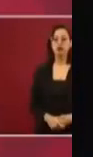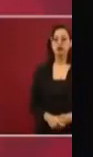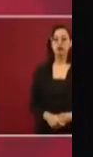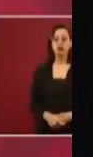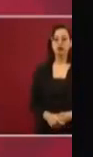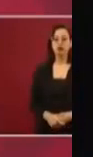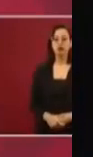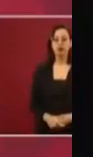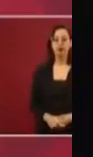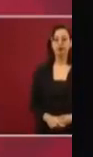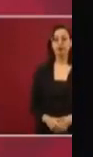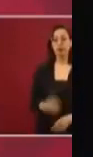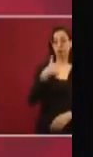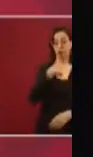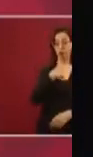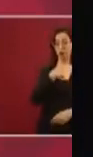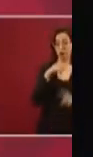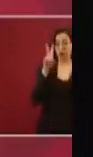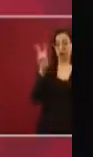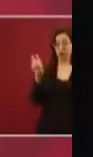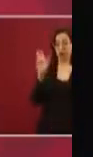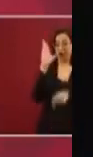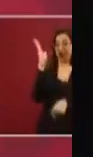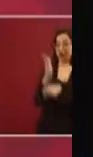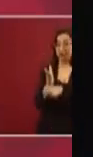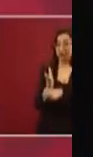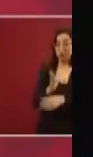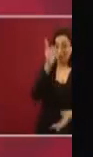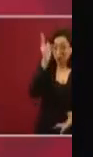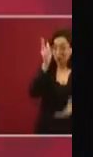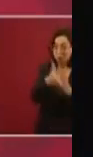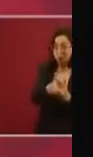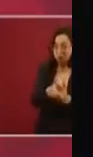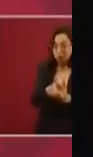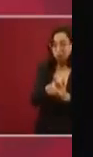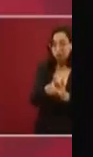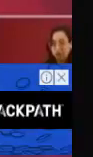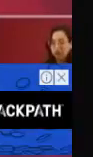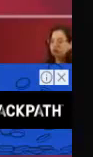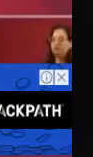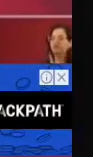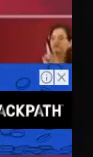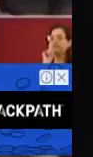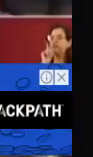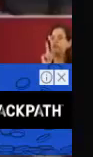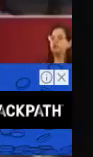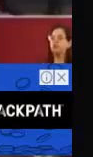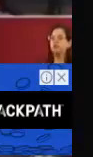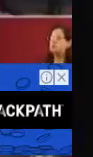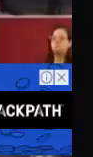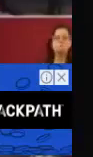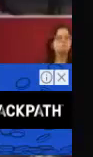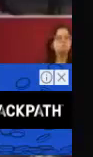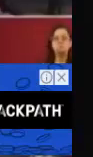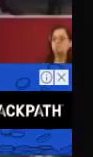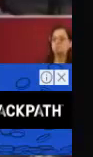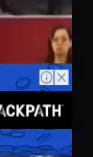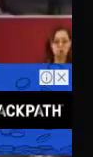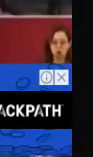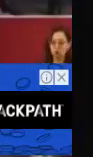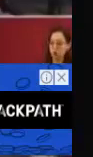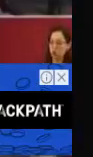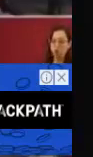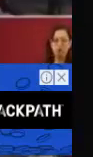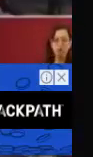además, que esa sea una opción, una alternativa.